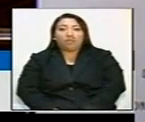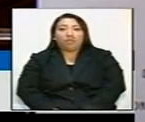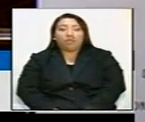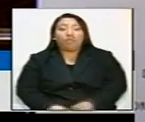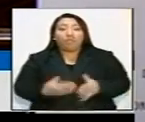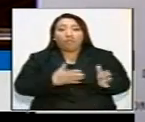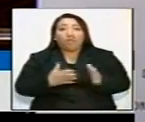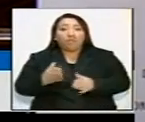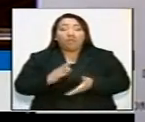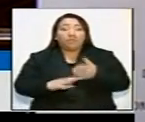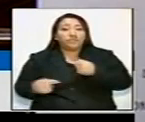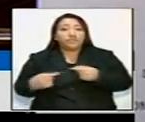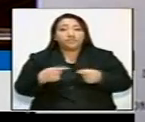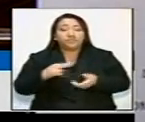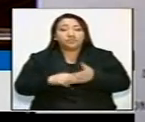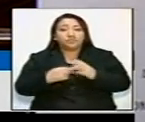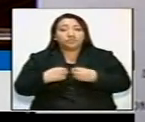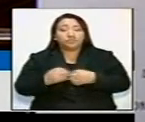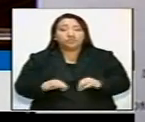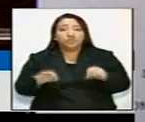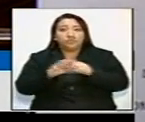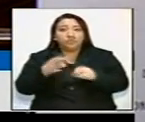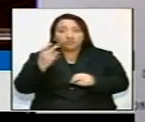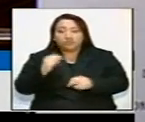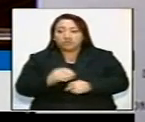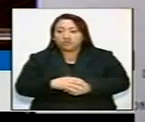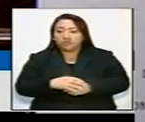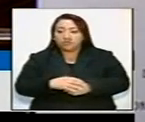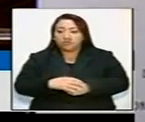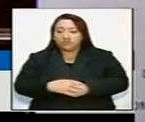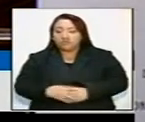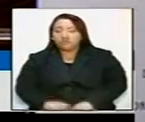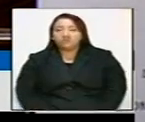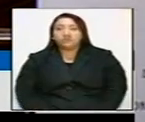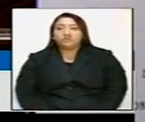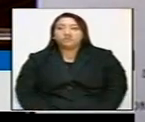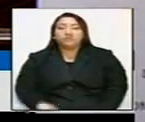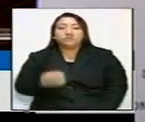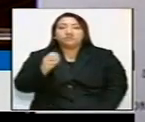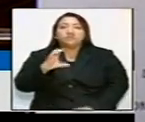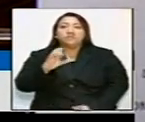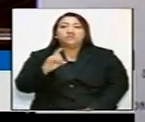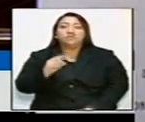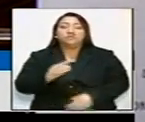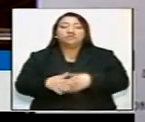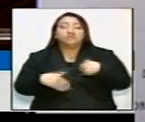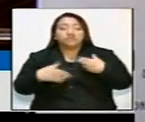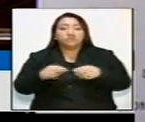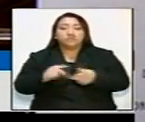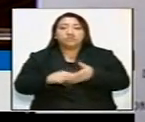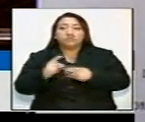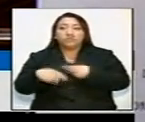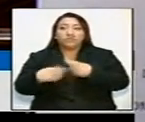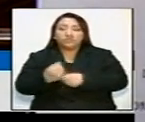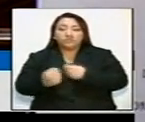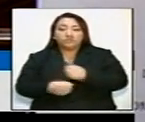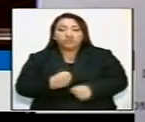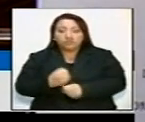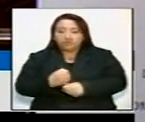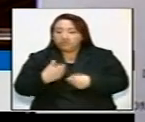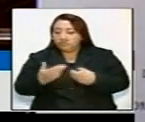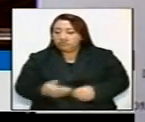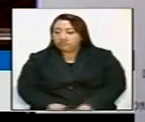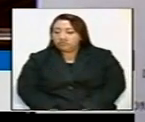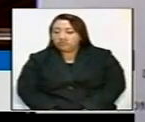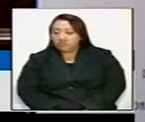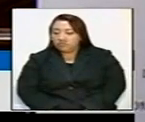recoge varias de esas iniciativas de medidas de OECD que nos van a permitir en los próximos años dar el salto